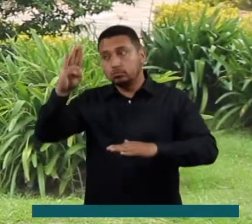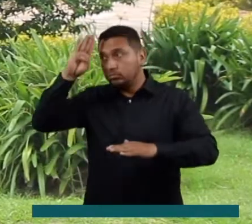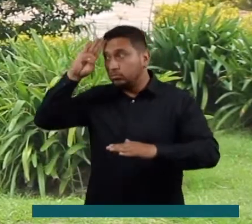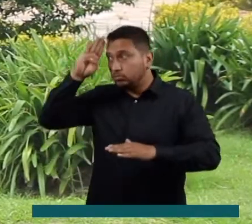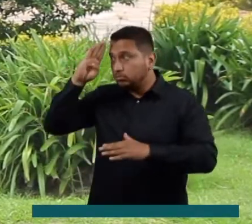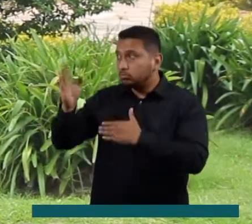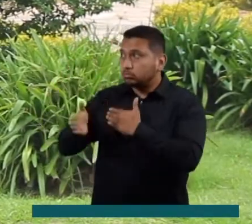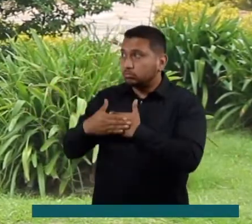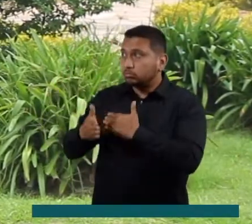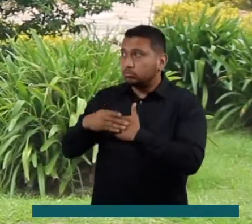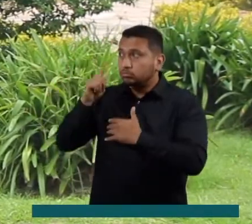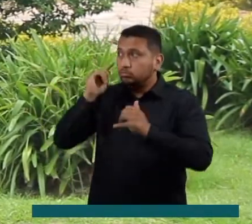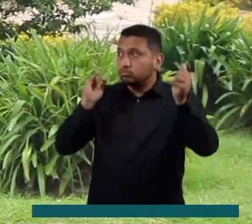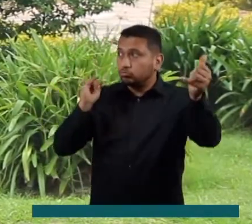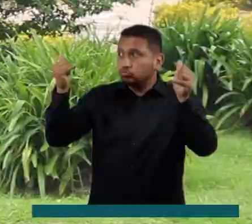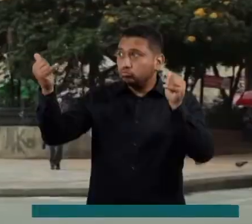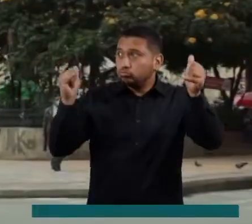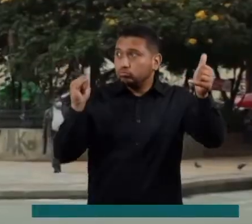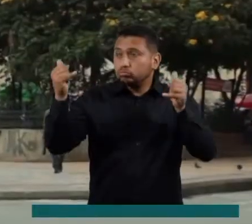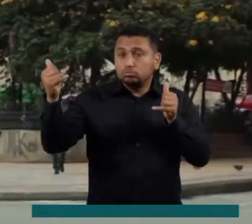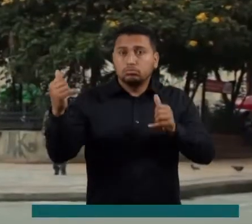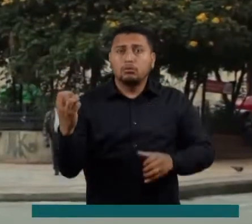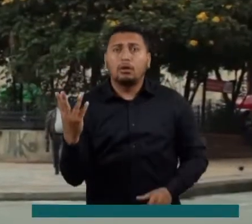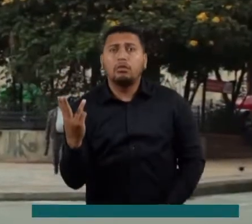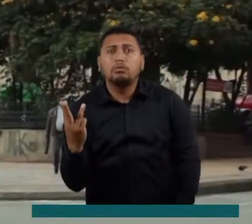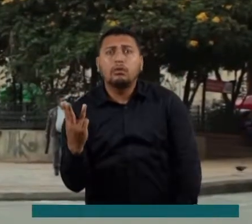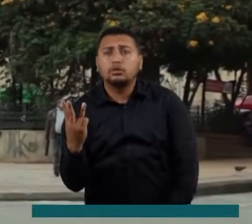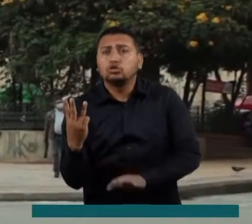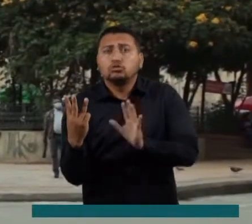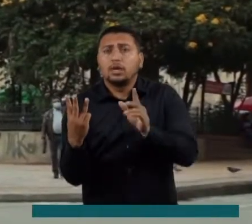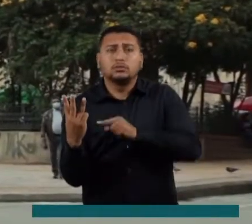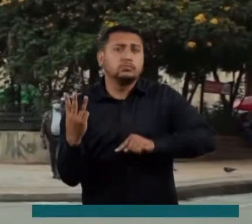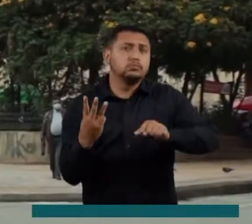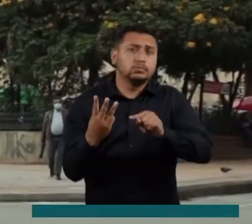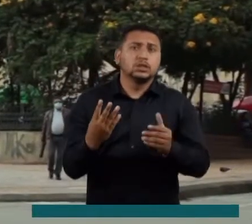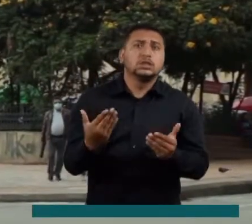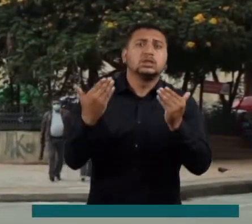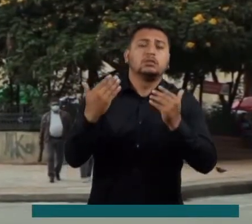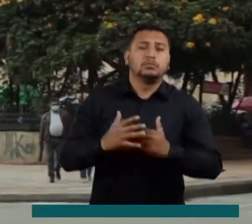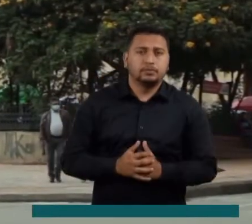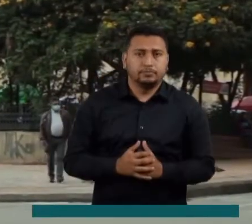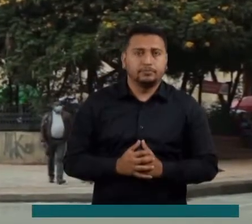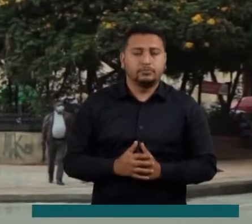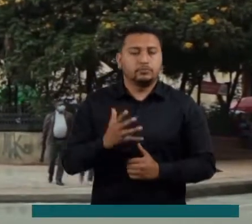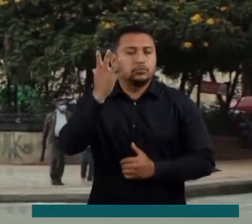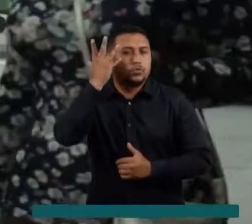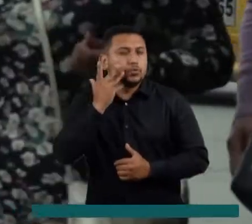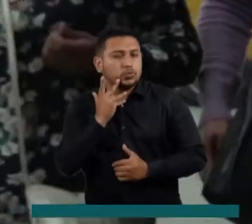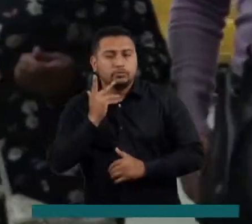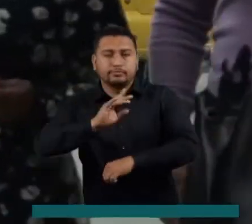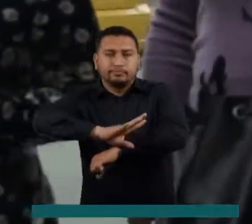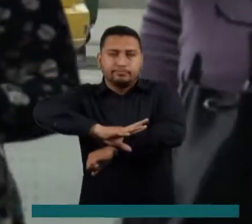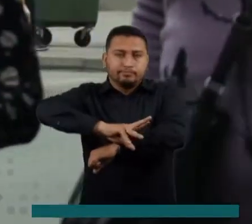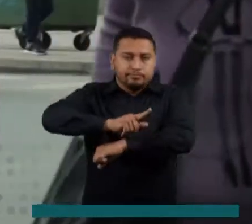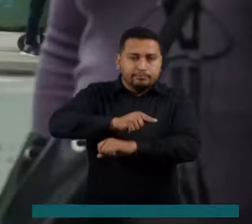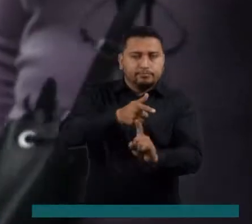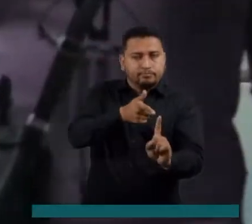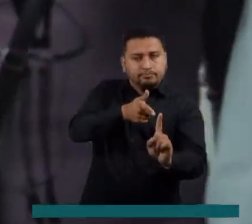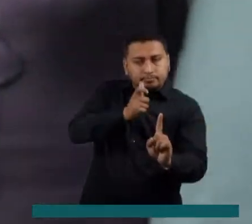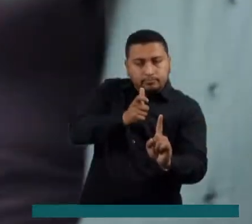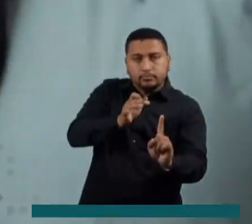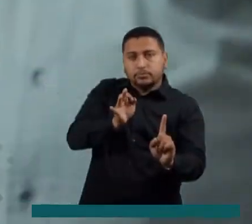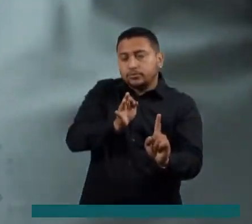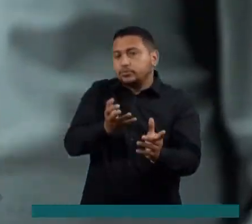cámaras de seguridad que funcionan. A diario se registran en Duitama delitos como hurto y robo de